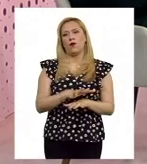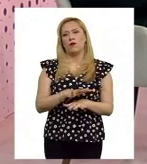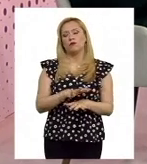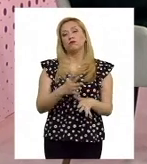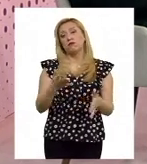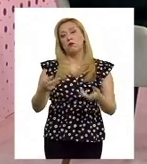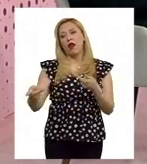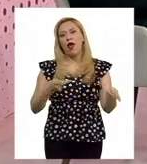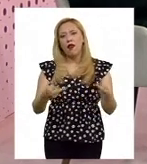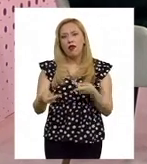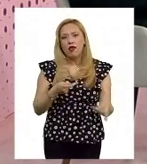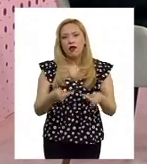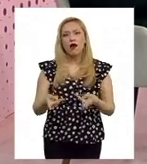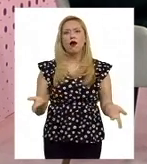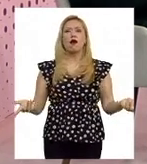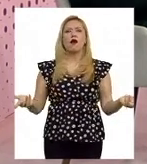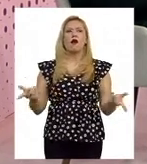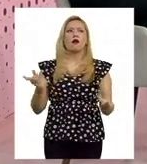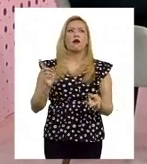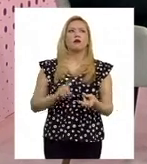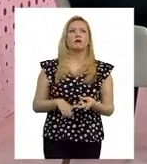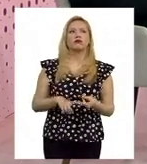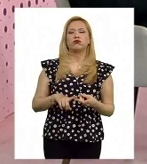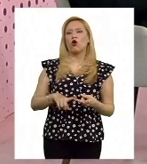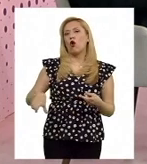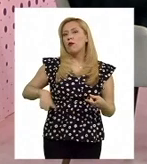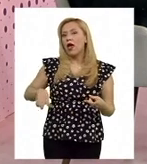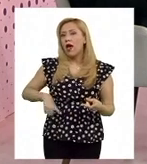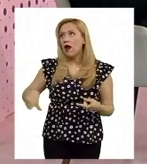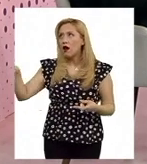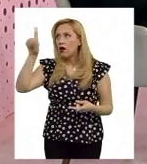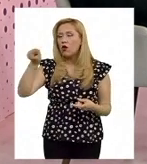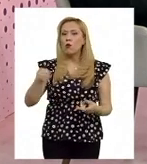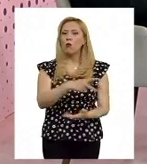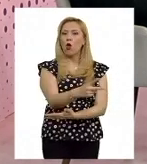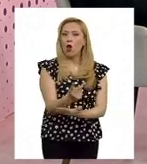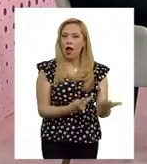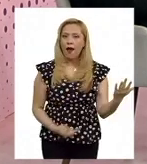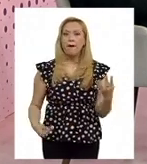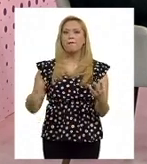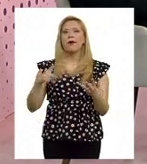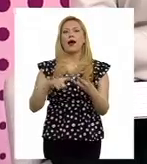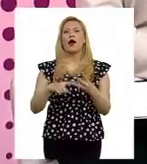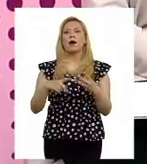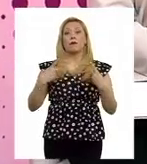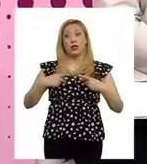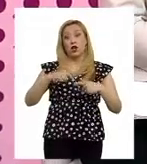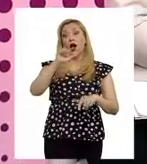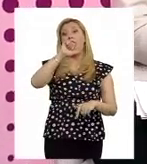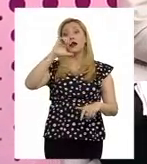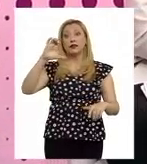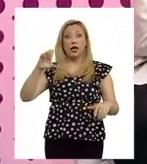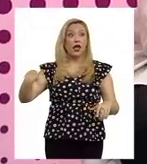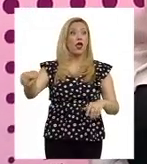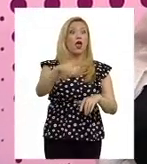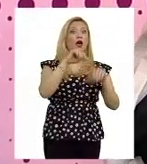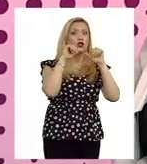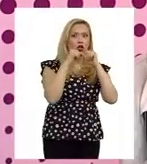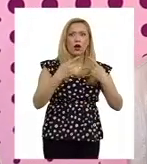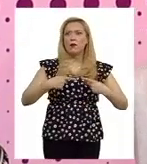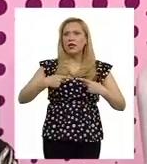la planificación, las políticas públicas, el involucramiento de la sociedad civil y de las